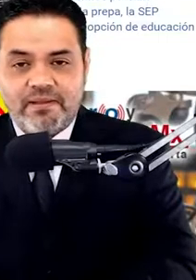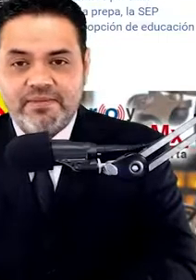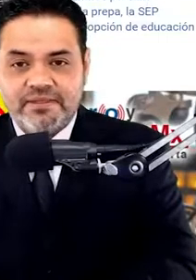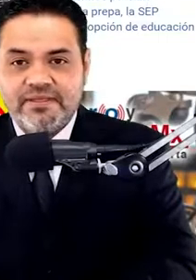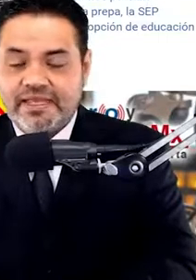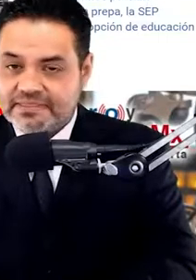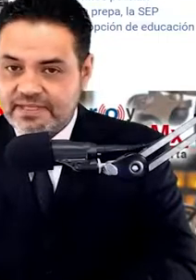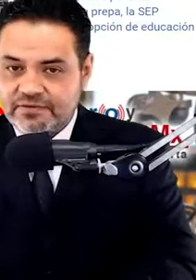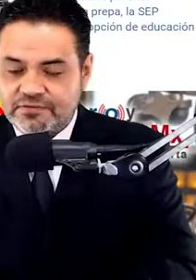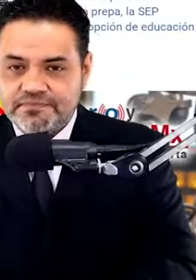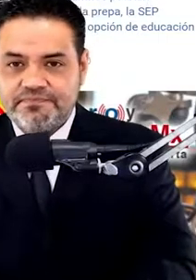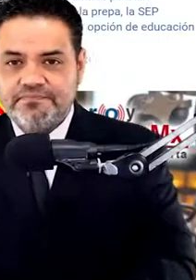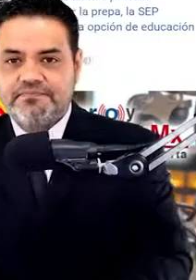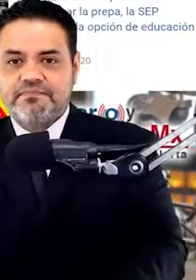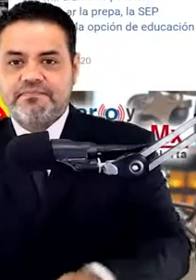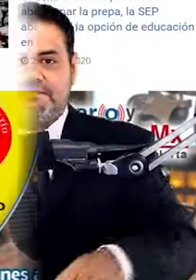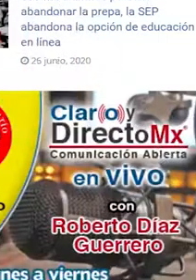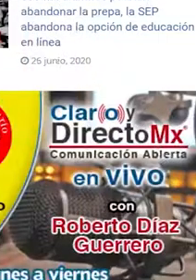muy probablemente este año.